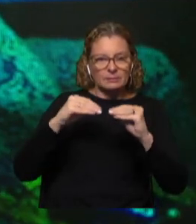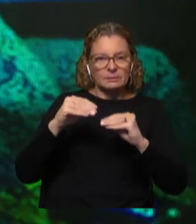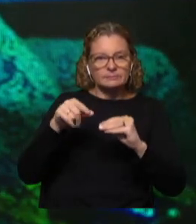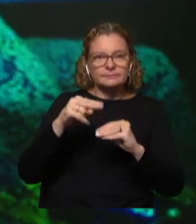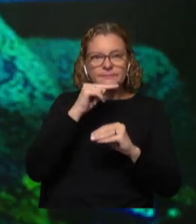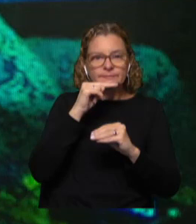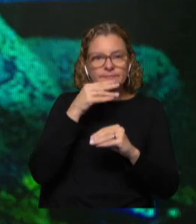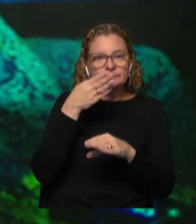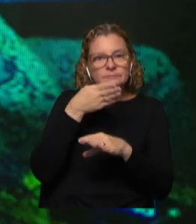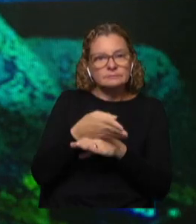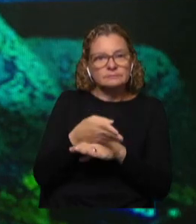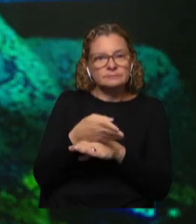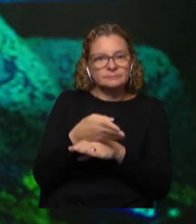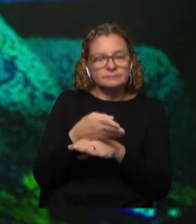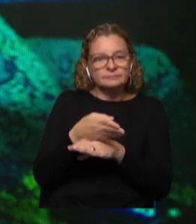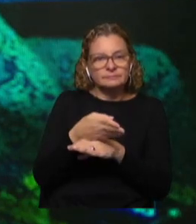el viernes